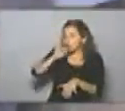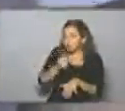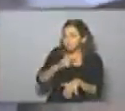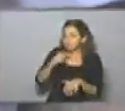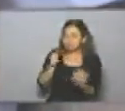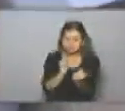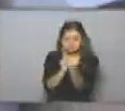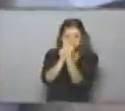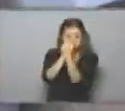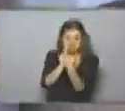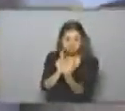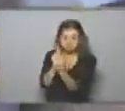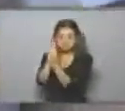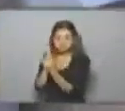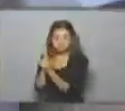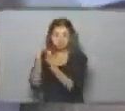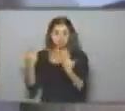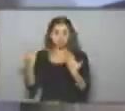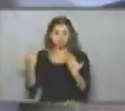un momento altísimo, si se quiere.